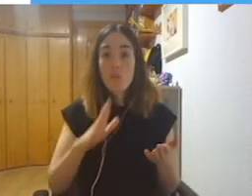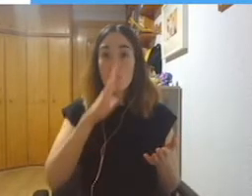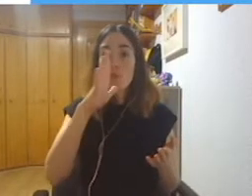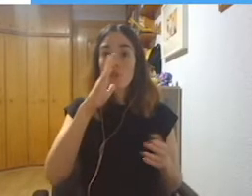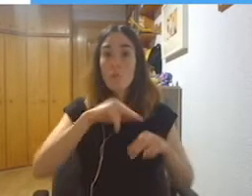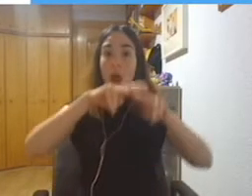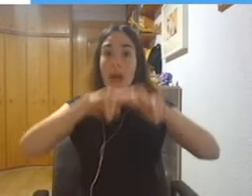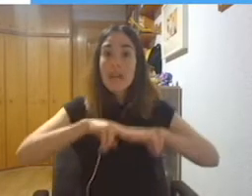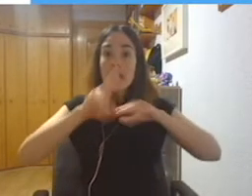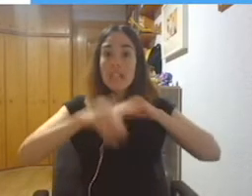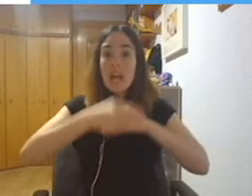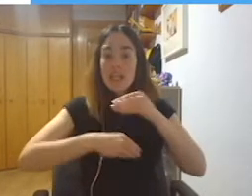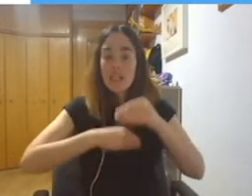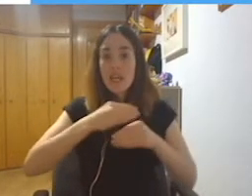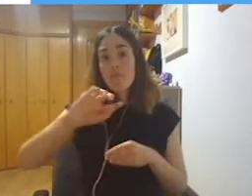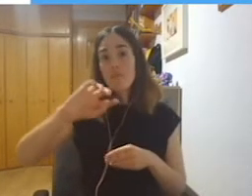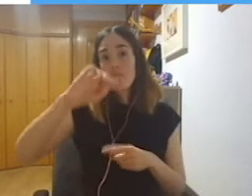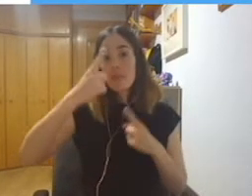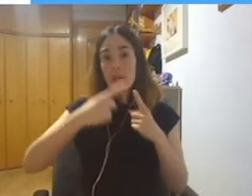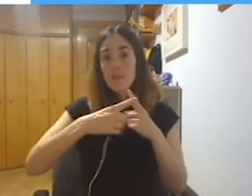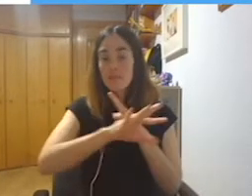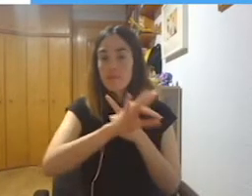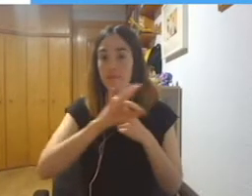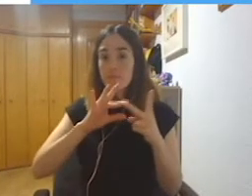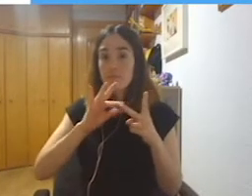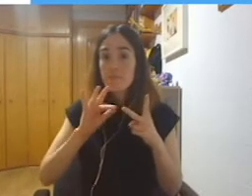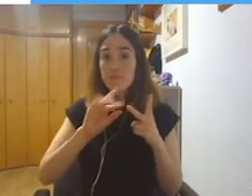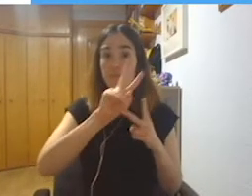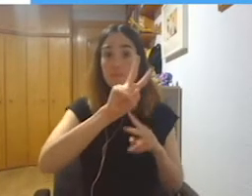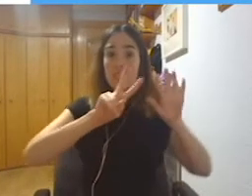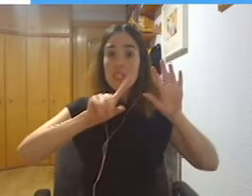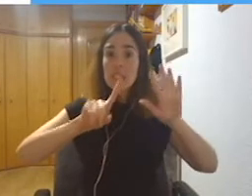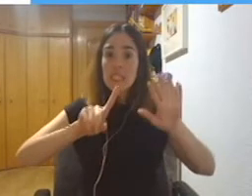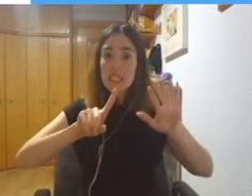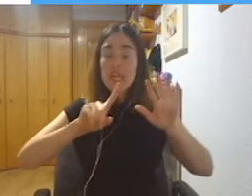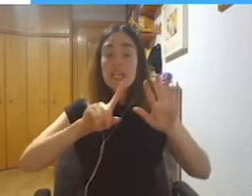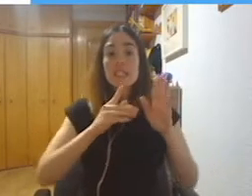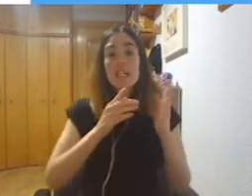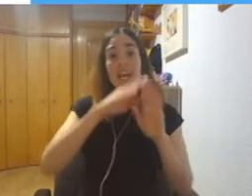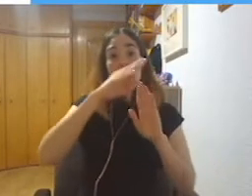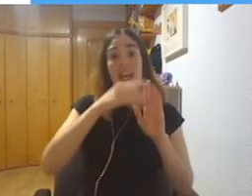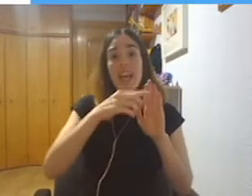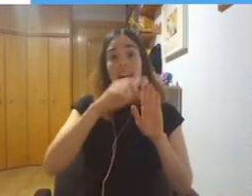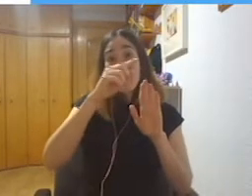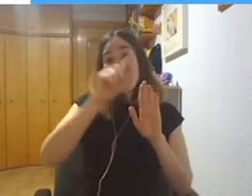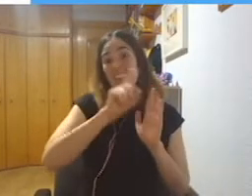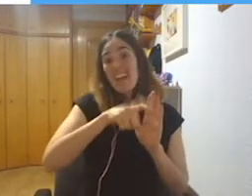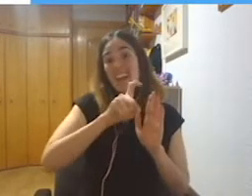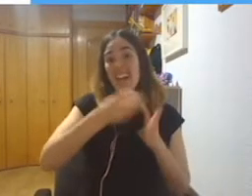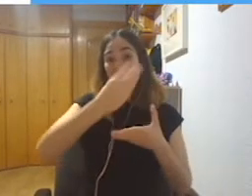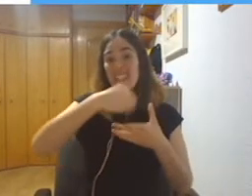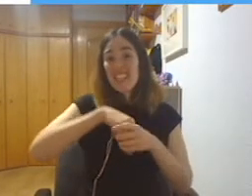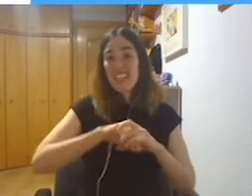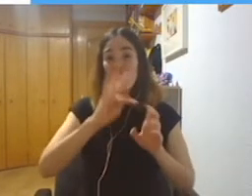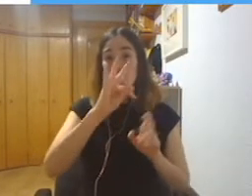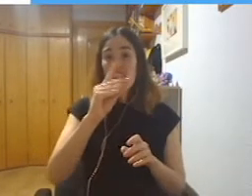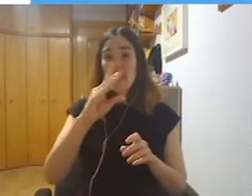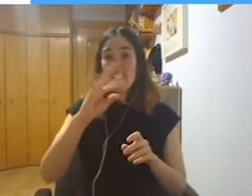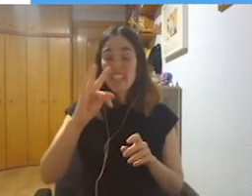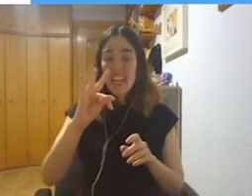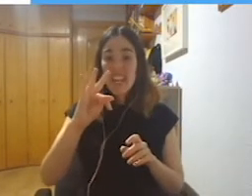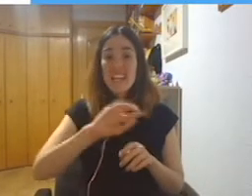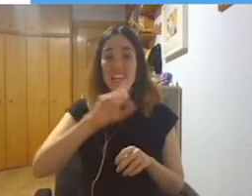este análisis, lo primero es que se seleccionaron estos 26 canales de la TDT que aparecen en pantalla y se